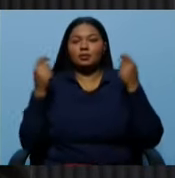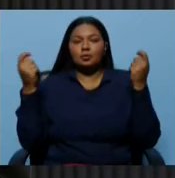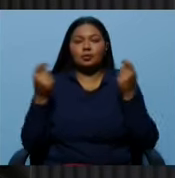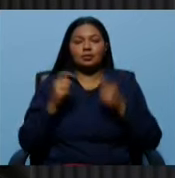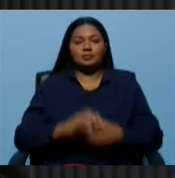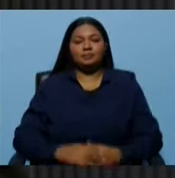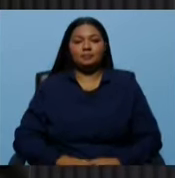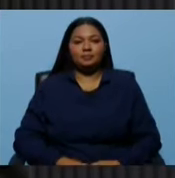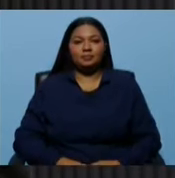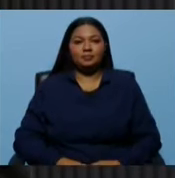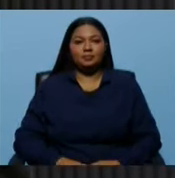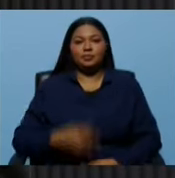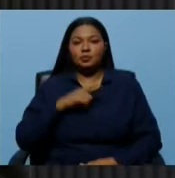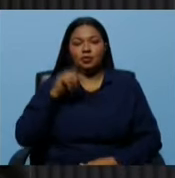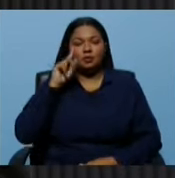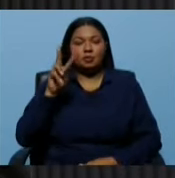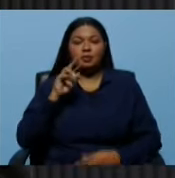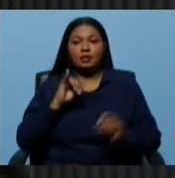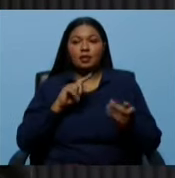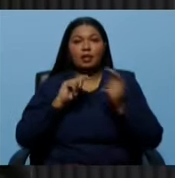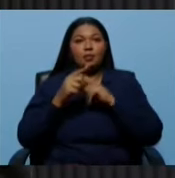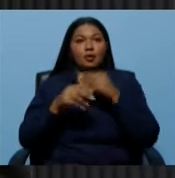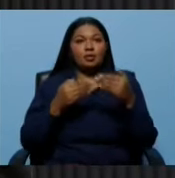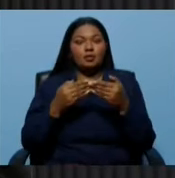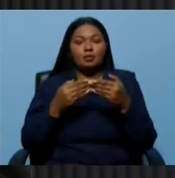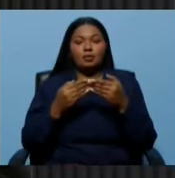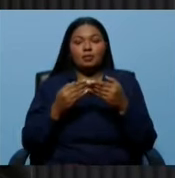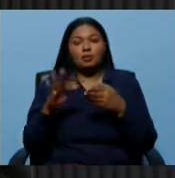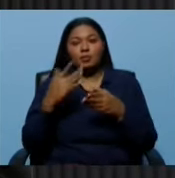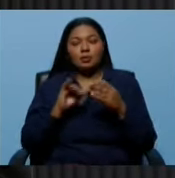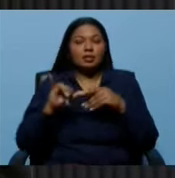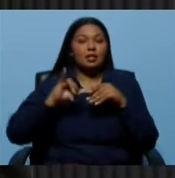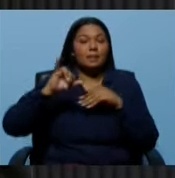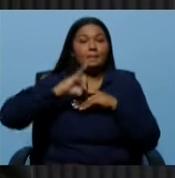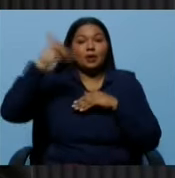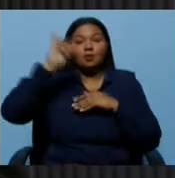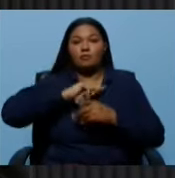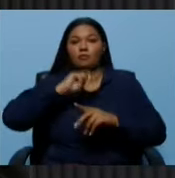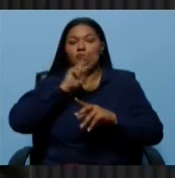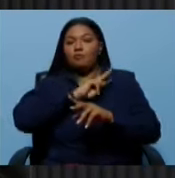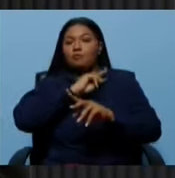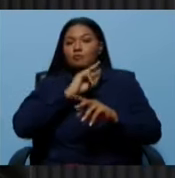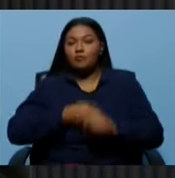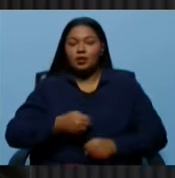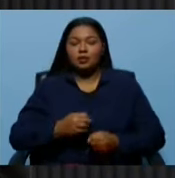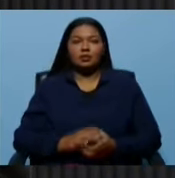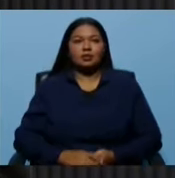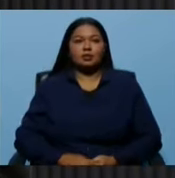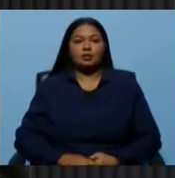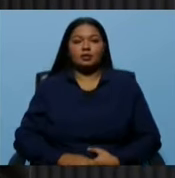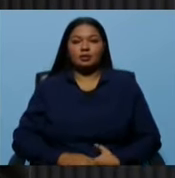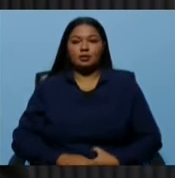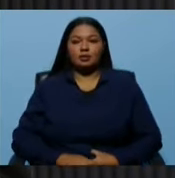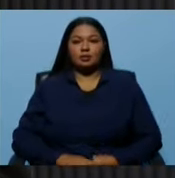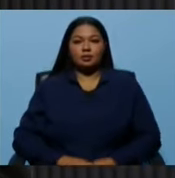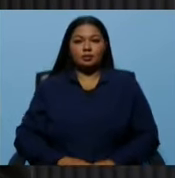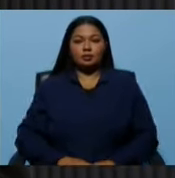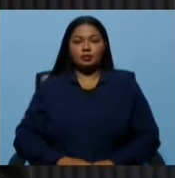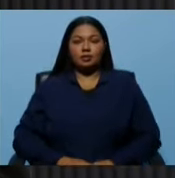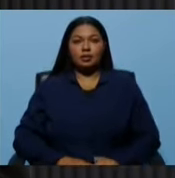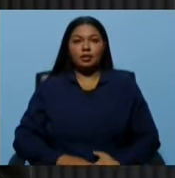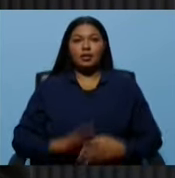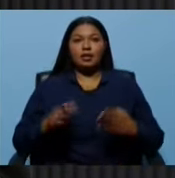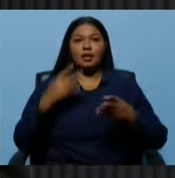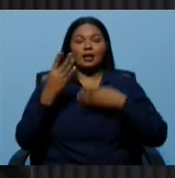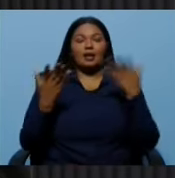vimos precisamente cómo la tasa de cambio prácticamente que se disparó, se cambió al doble. ¿Por qué hago referencia a este momento? Porque es un